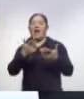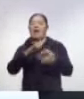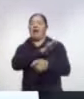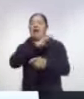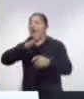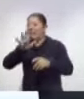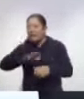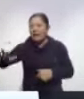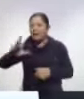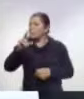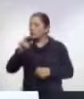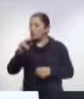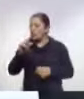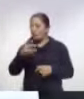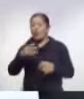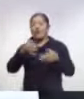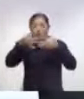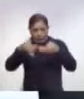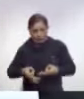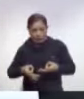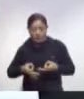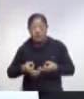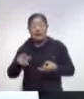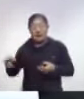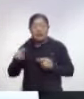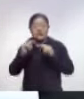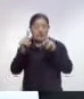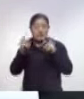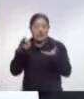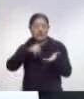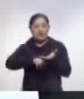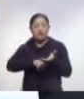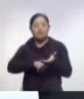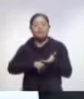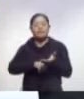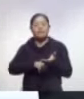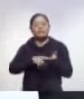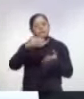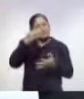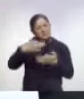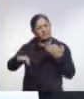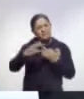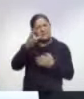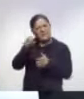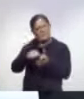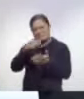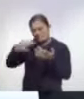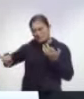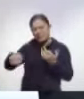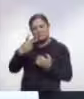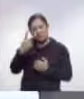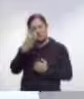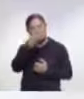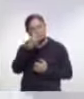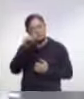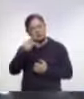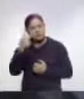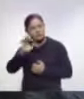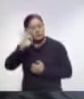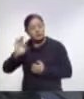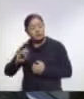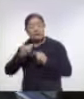Tlaxcala, sino del sector formal, que en el último trimestre tuvo un crecimiento del 3.2% en Tlaxcala.